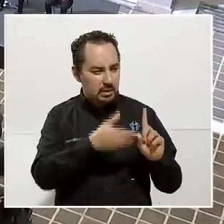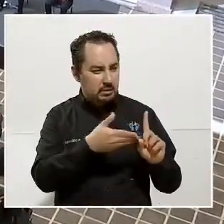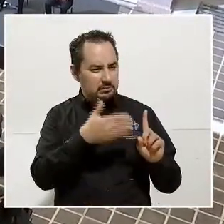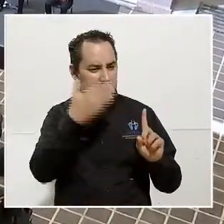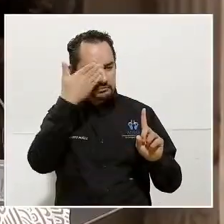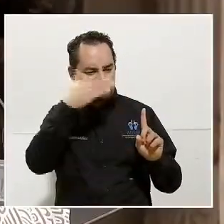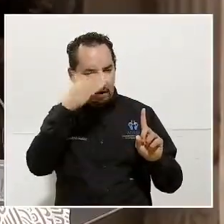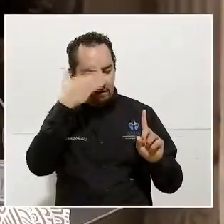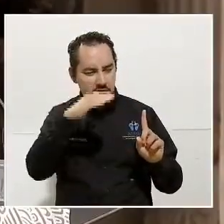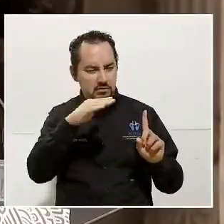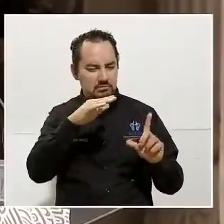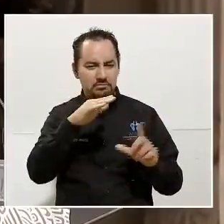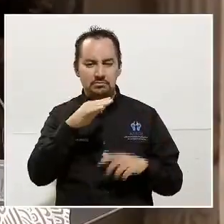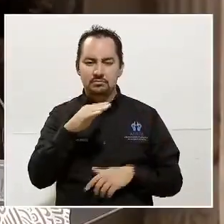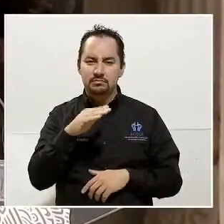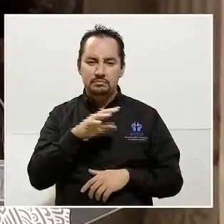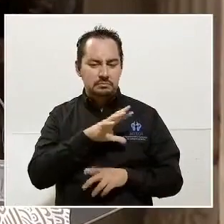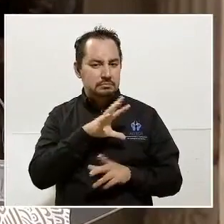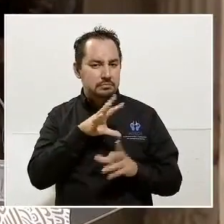que